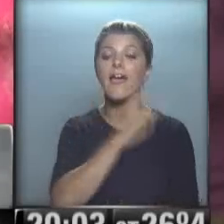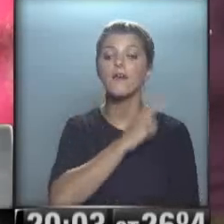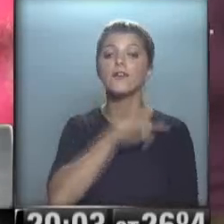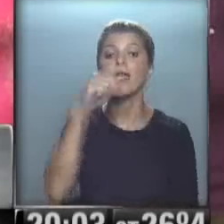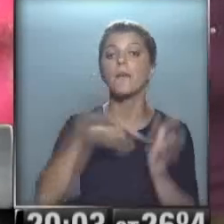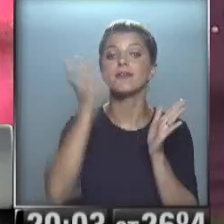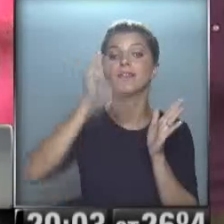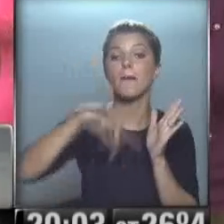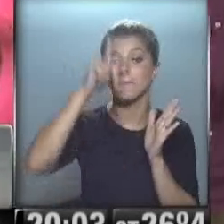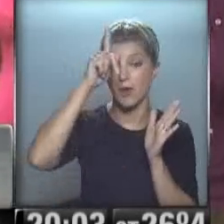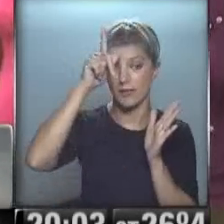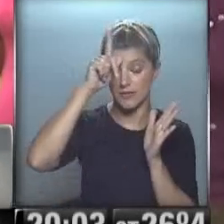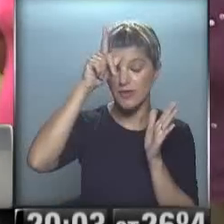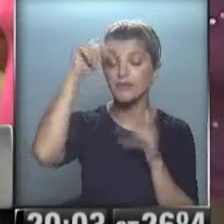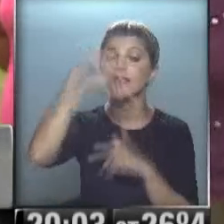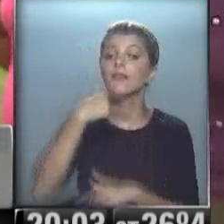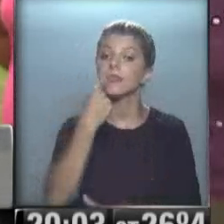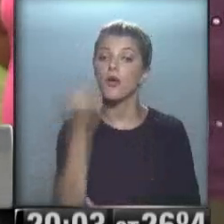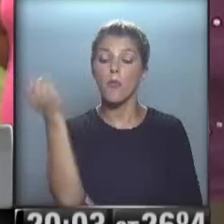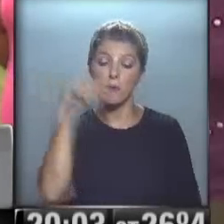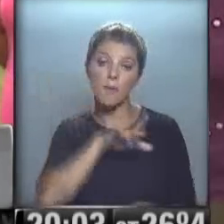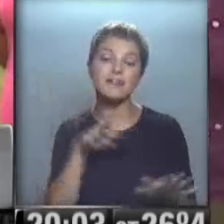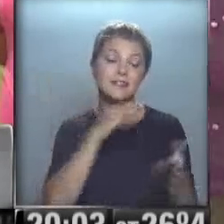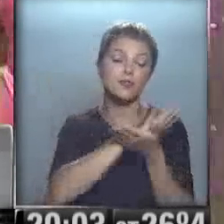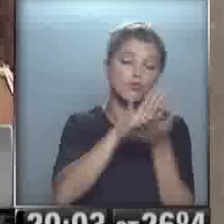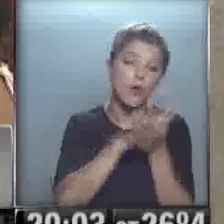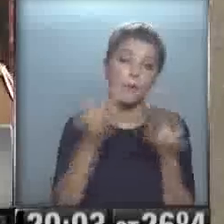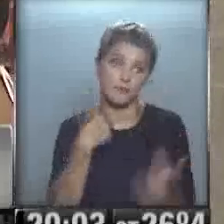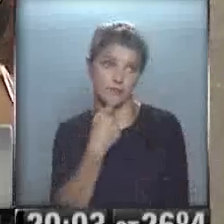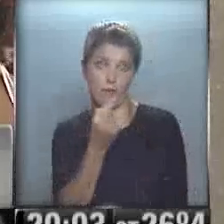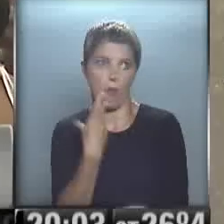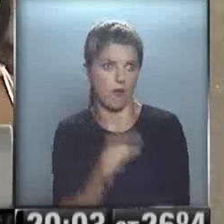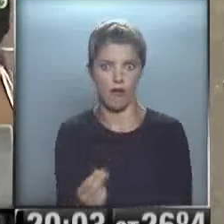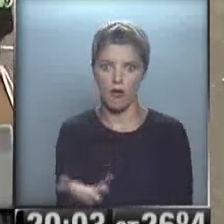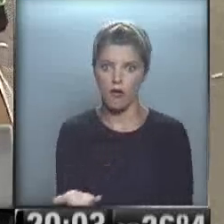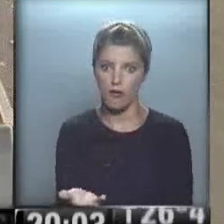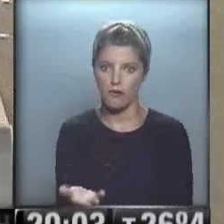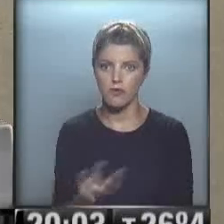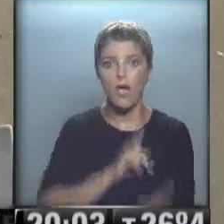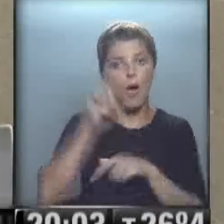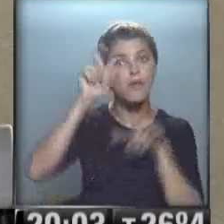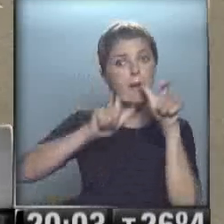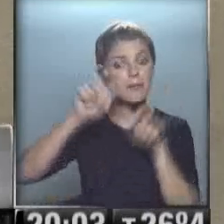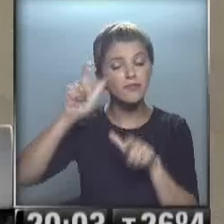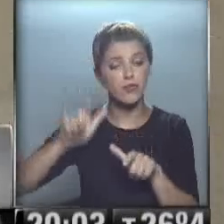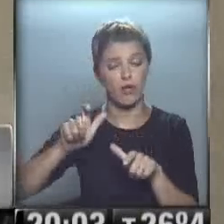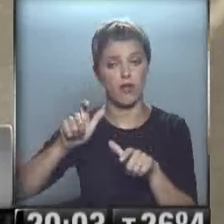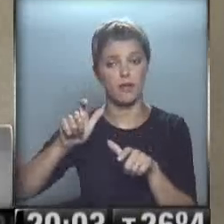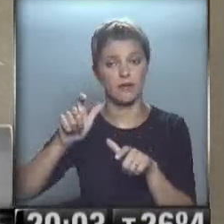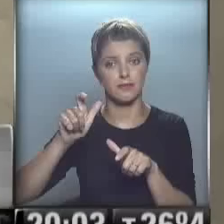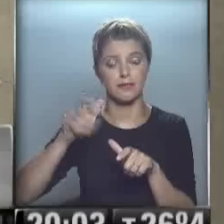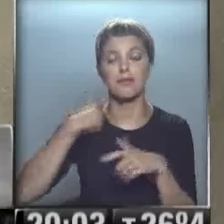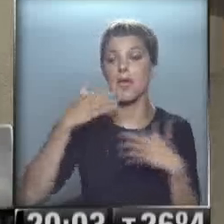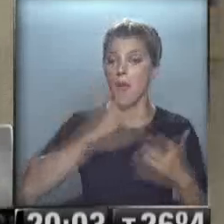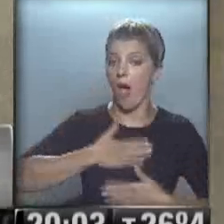a ver si podía arreglar con nosotros Bueno le dijimos que no hay gente que bueno no tiene ni